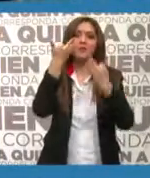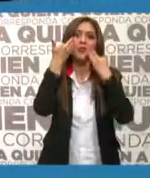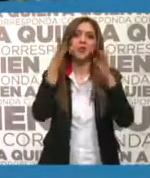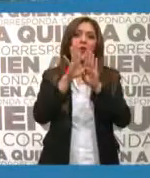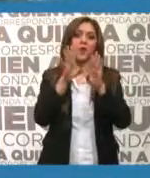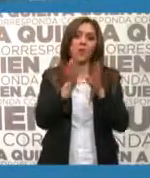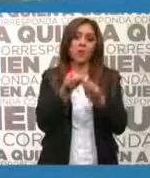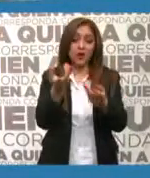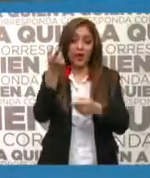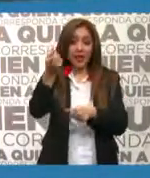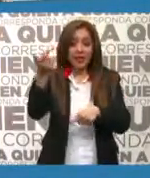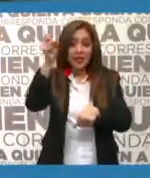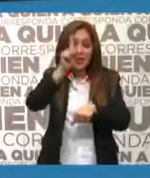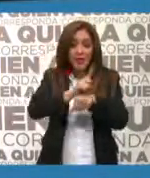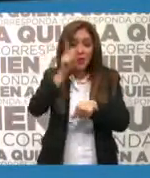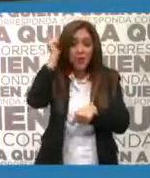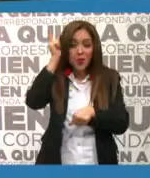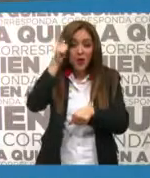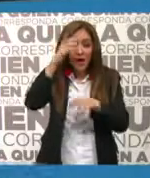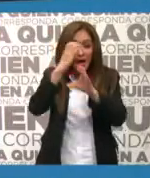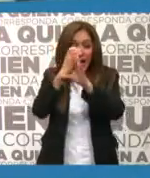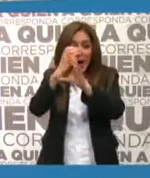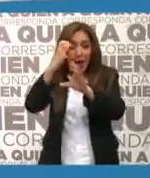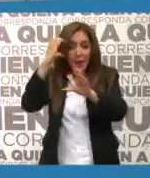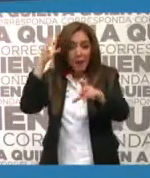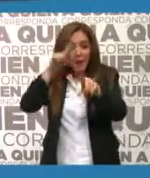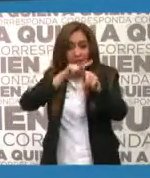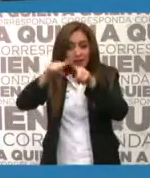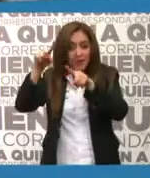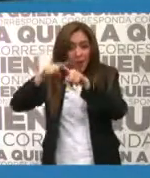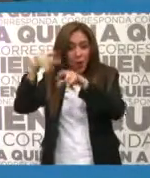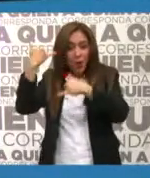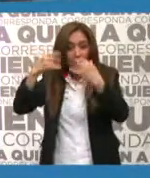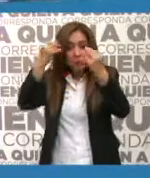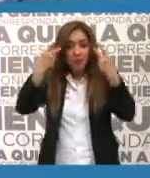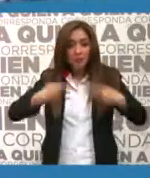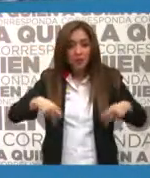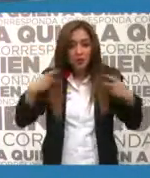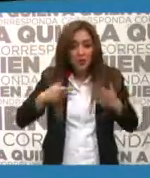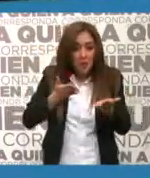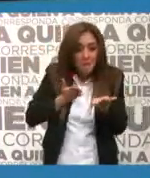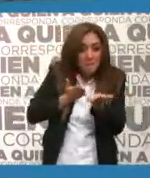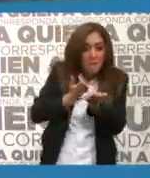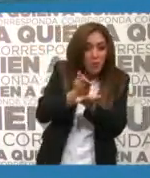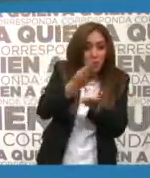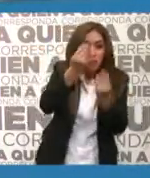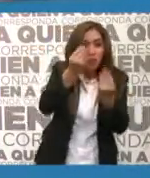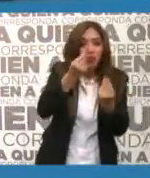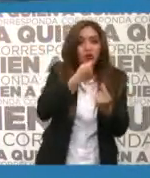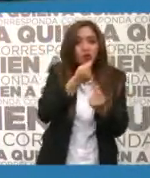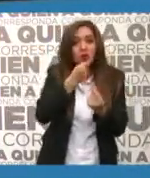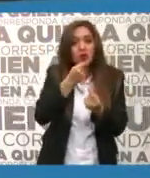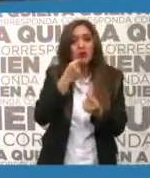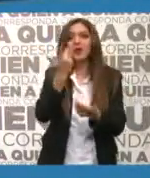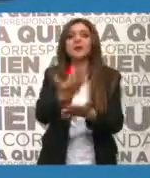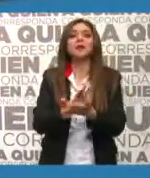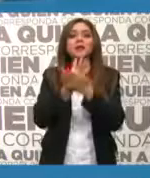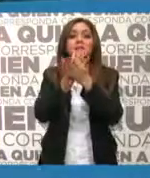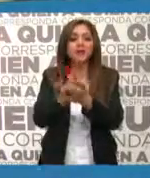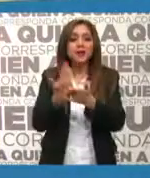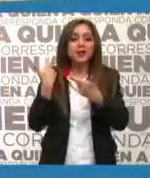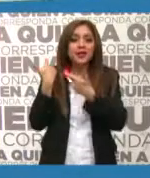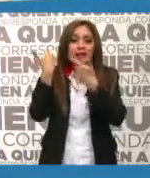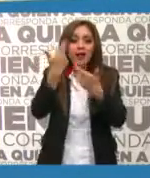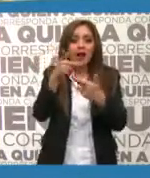El día esperado llegó. Y el camión cargado de ilusiones se abría paso entre la gente, mientras decenas de pequeños esperaban sin poder creer lo que